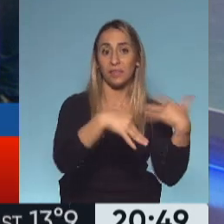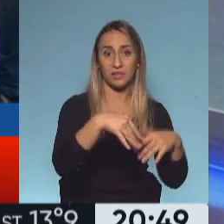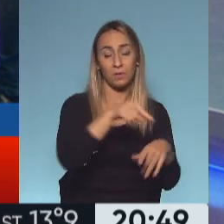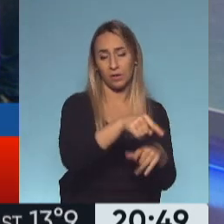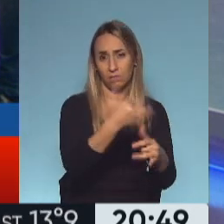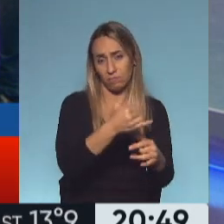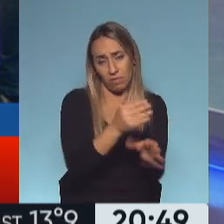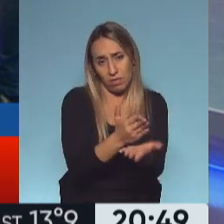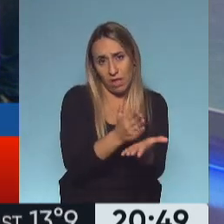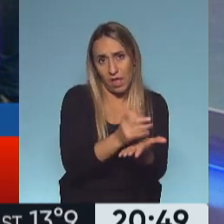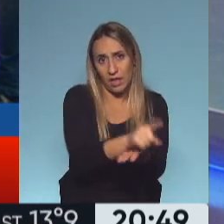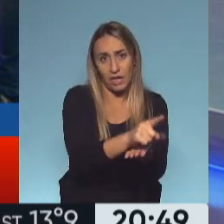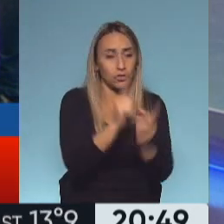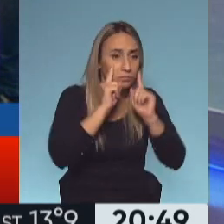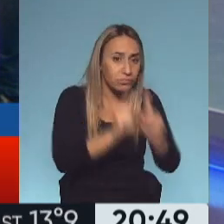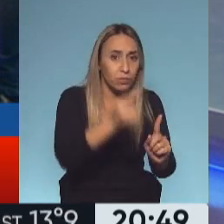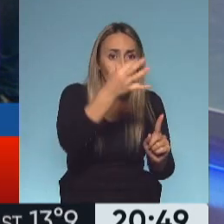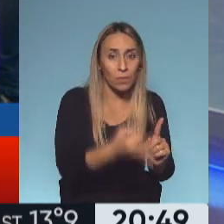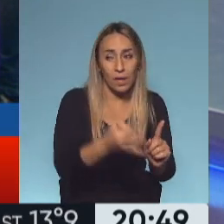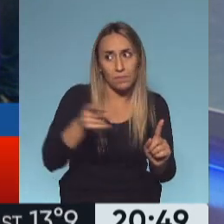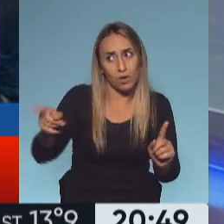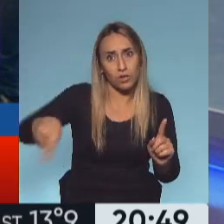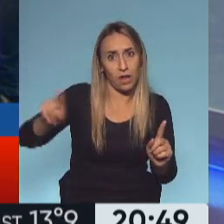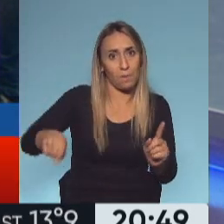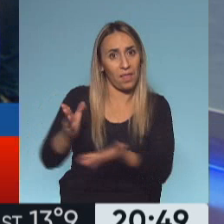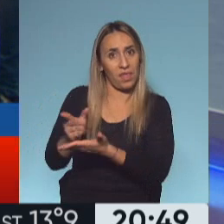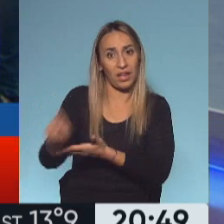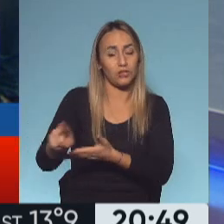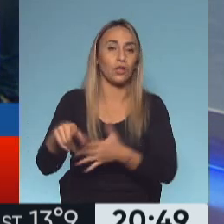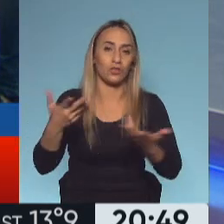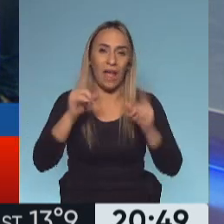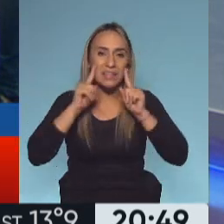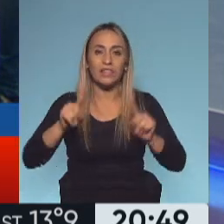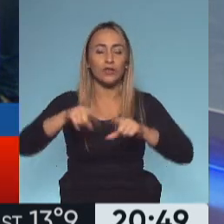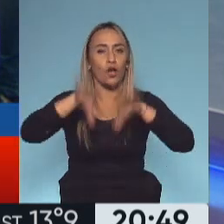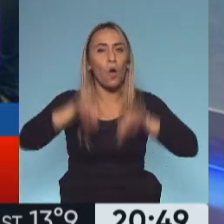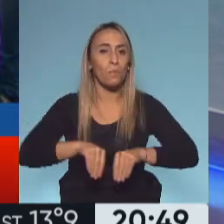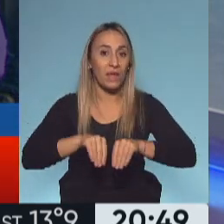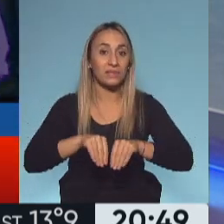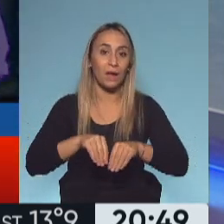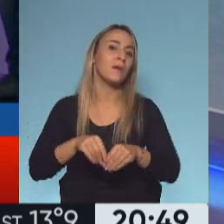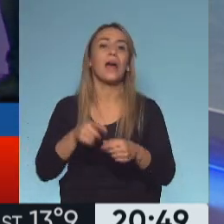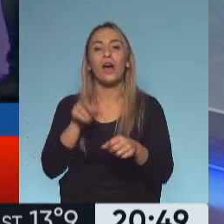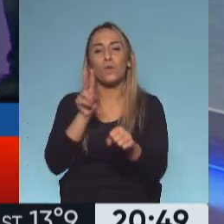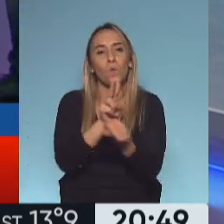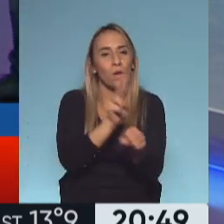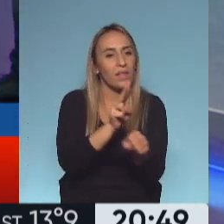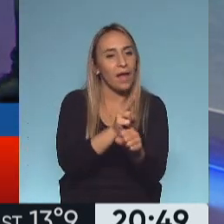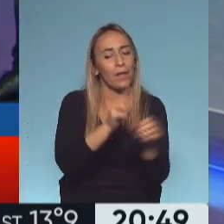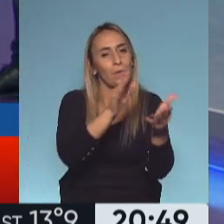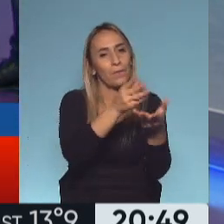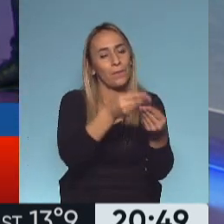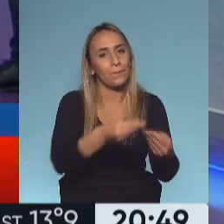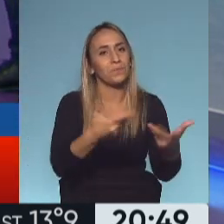a una asistencia, y en general lo que tratamos de hacer es una atención integral basada en lo que es, digamos, la filosofía de los cuidados paliativos, para dar una